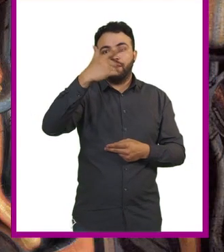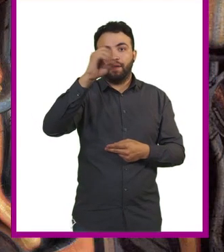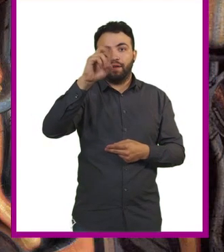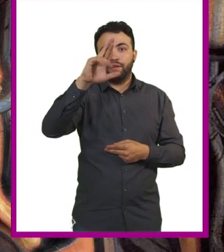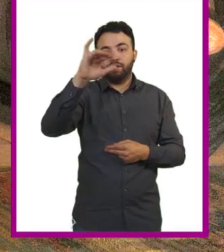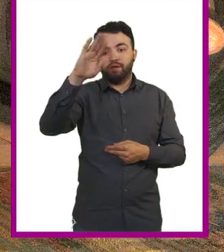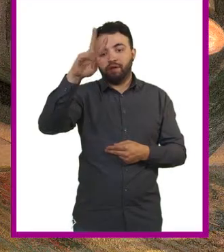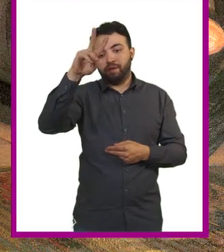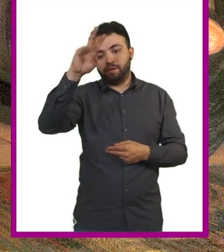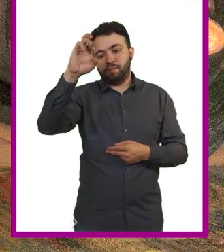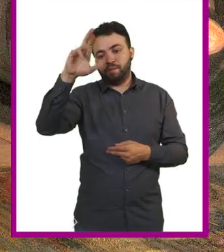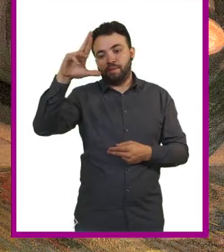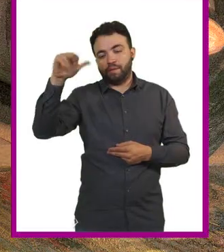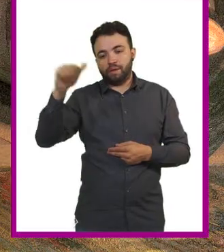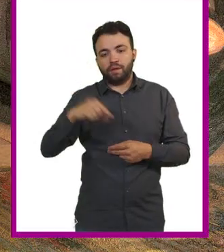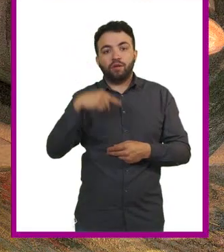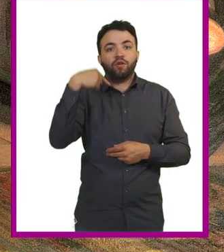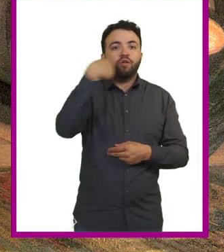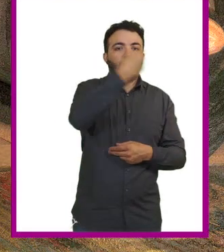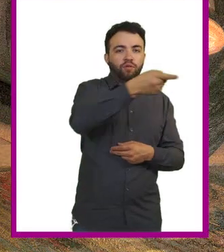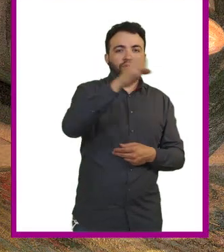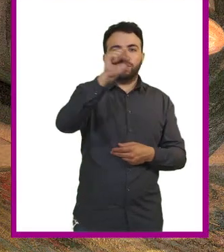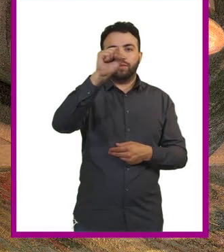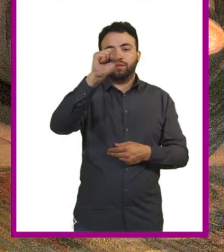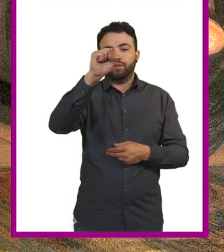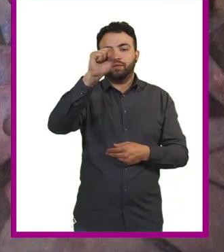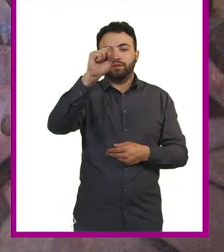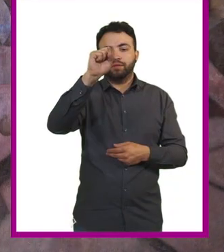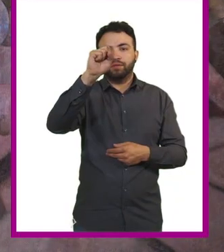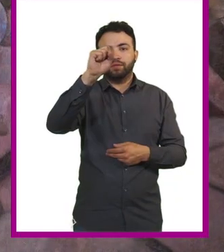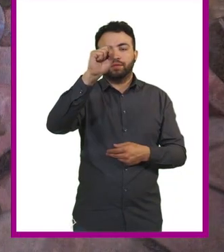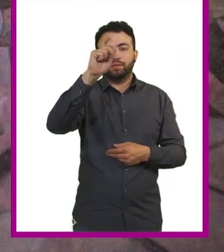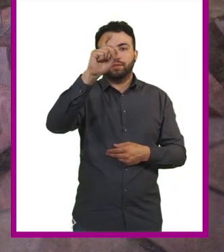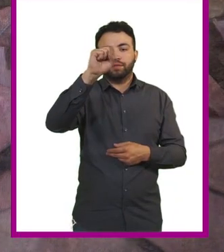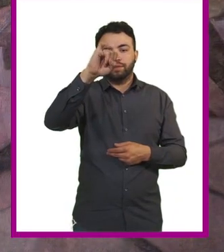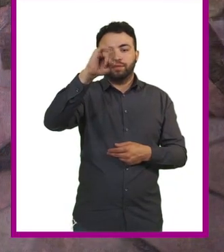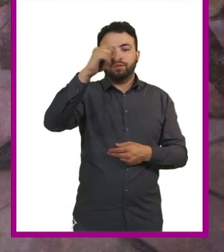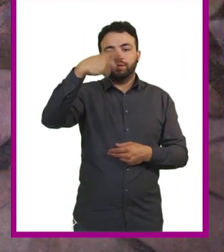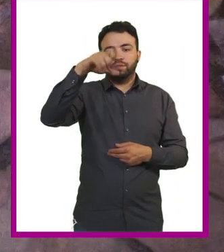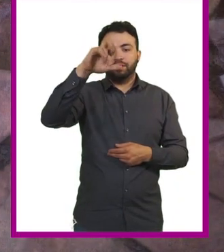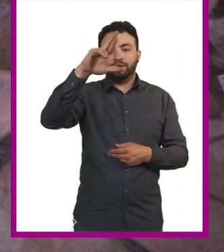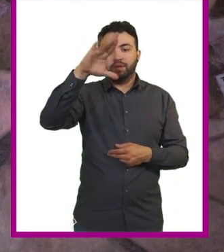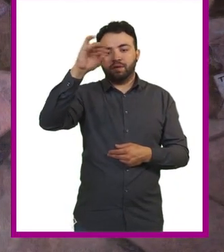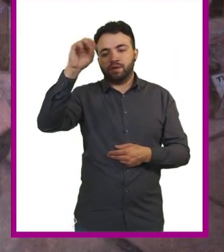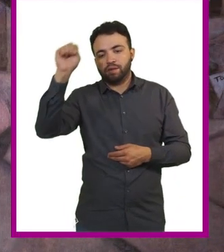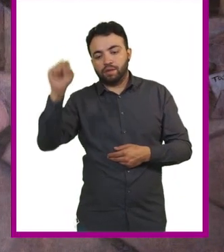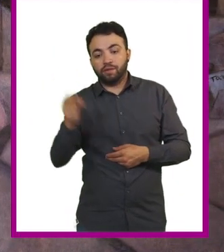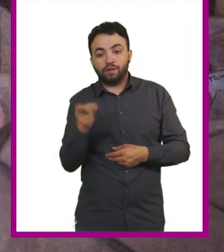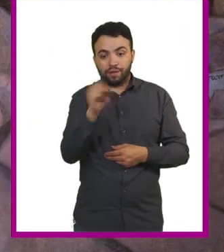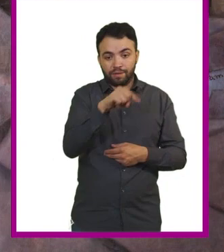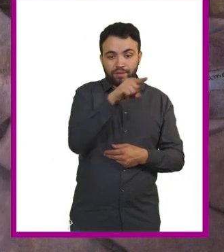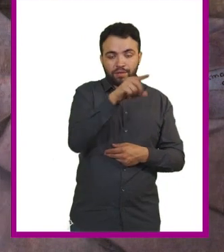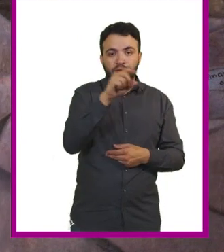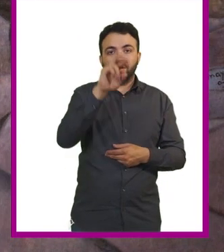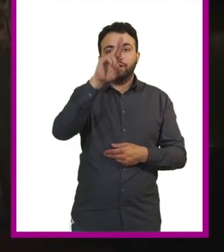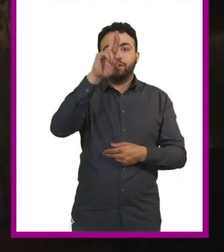Tormento de Cuauhtémoc y Apoteosis de Cuauhtémoc, de Siqueiros, y Nacimiento de nuestra nacionalidad, de Rufino